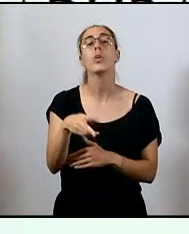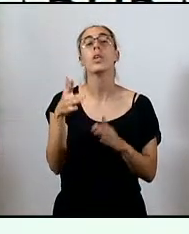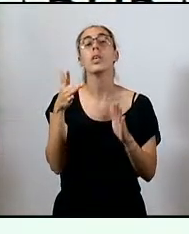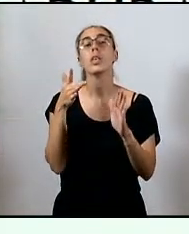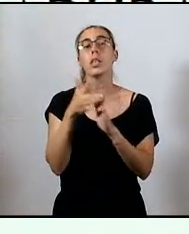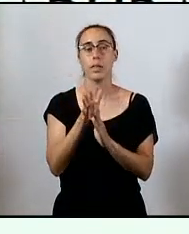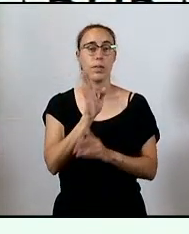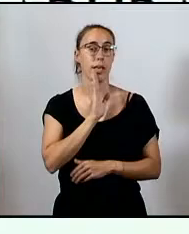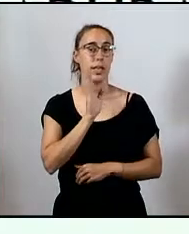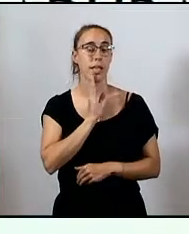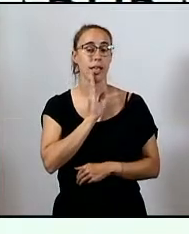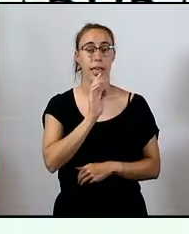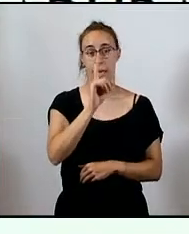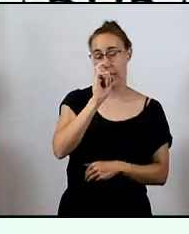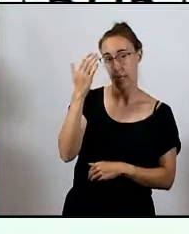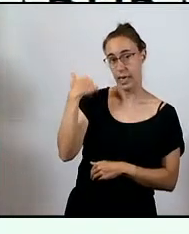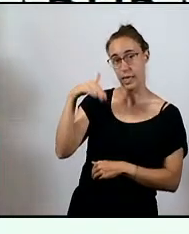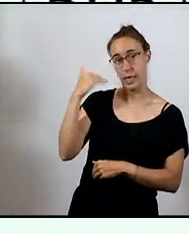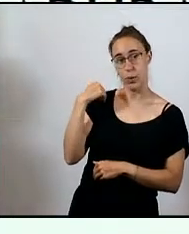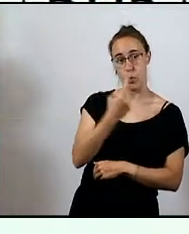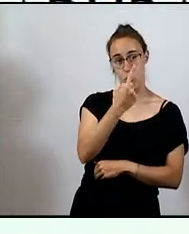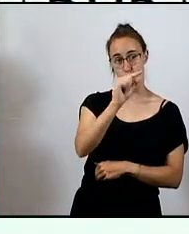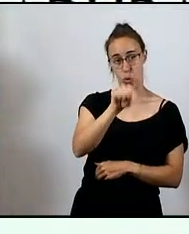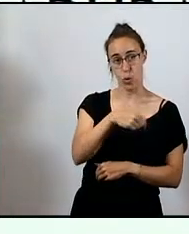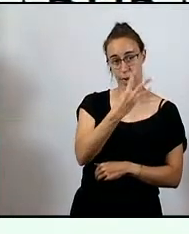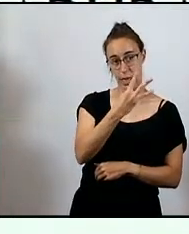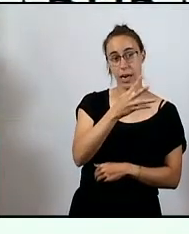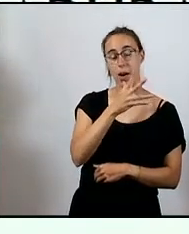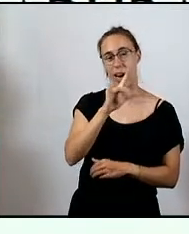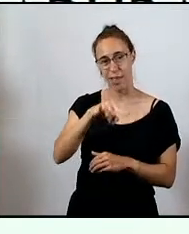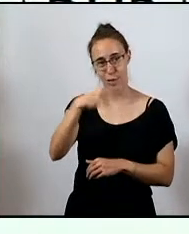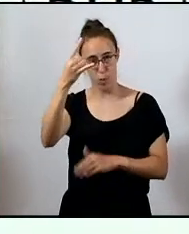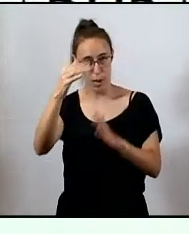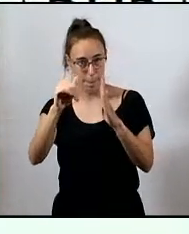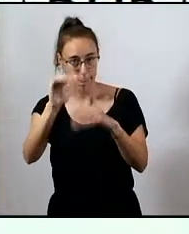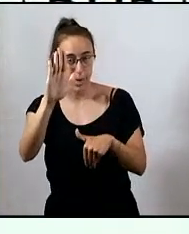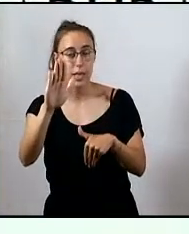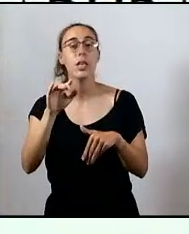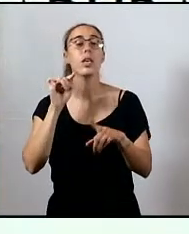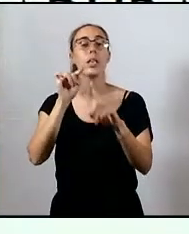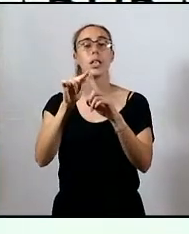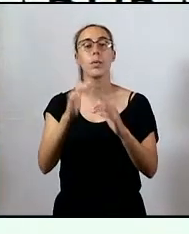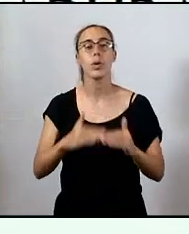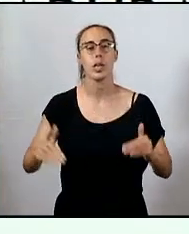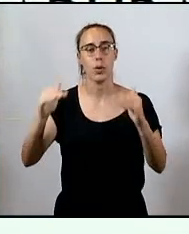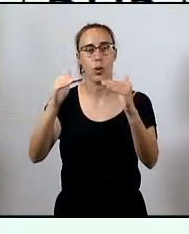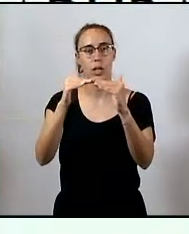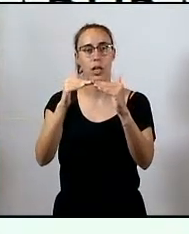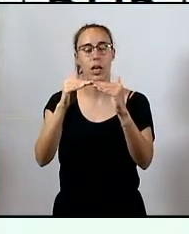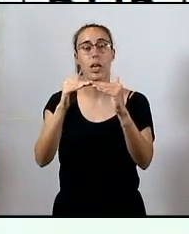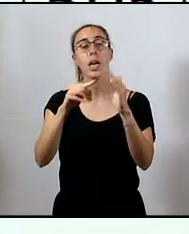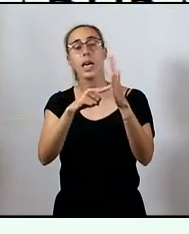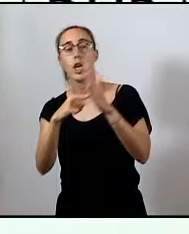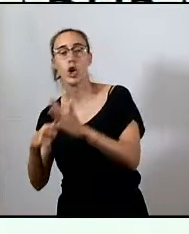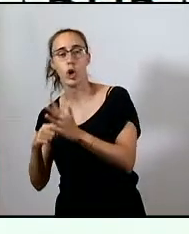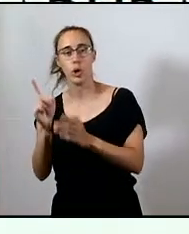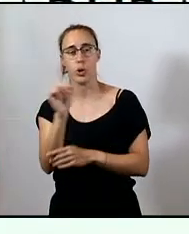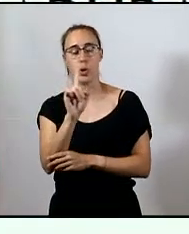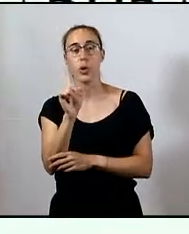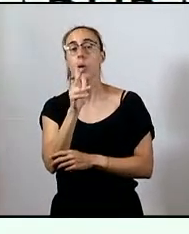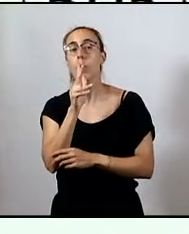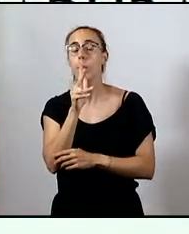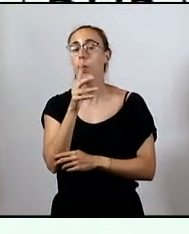decía, más de doble al anterior de 1,3 millones, pretende garantizar la igualdad y la no discriminación, facilitando la